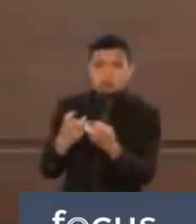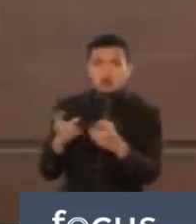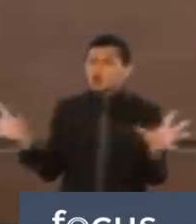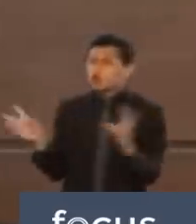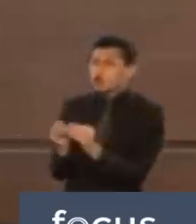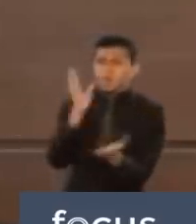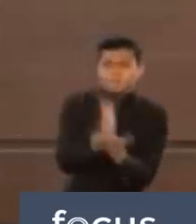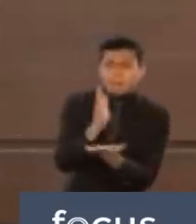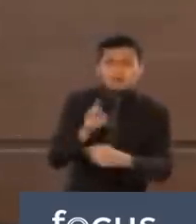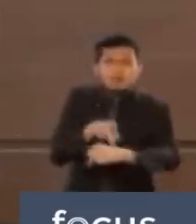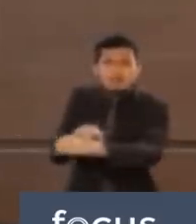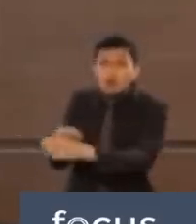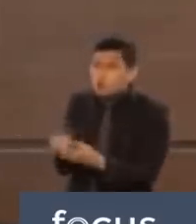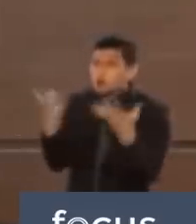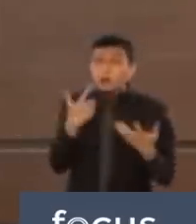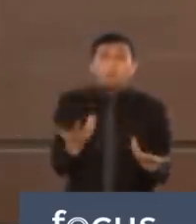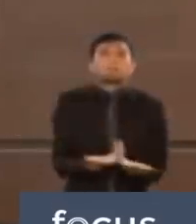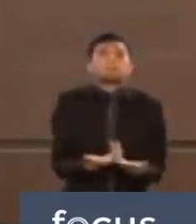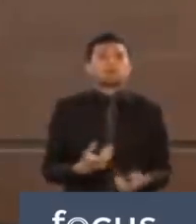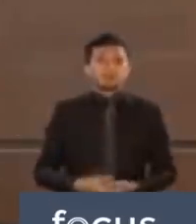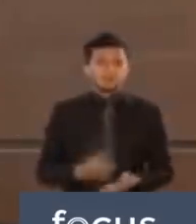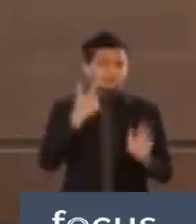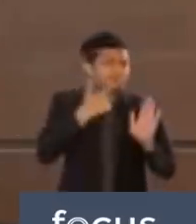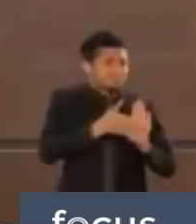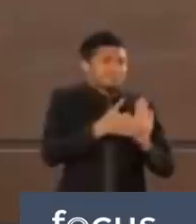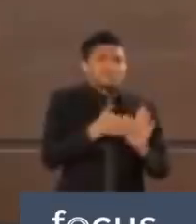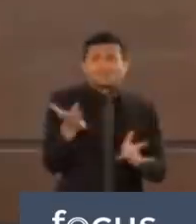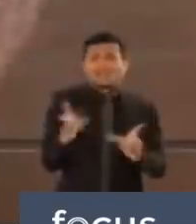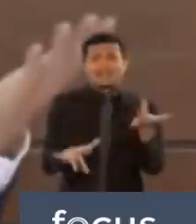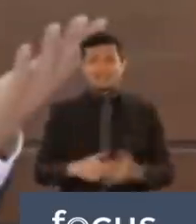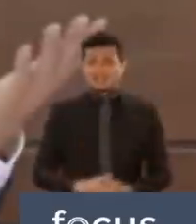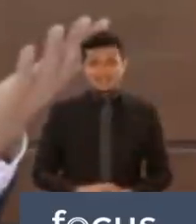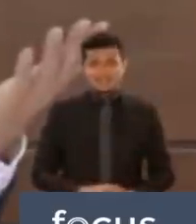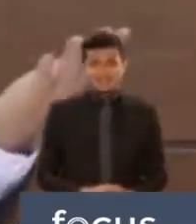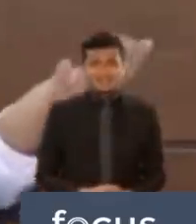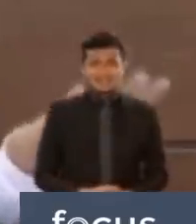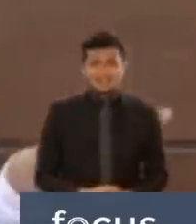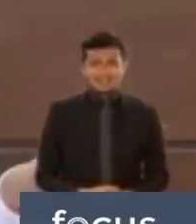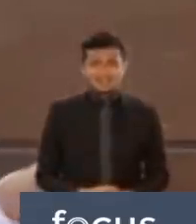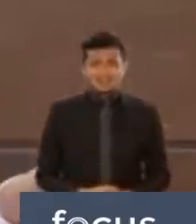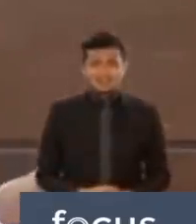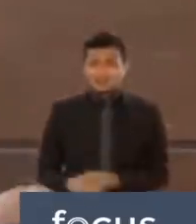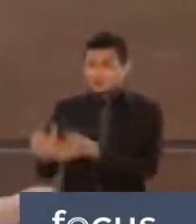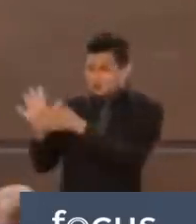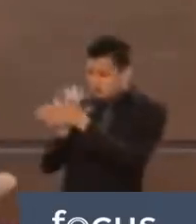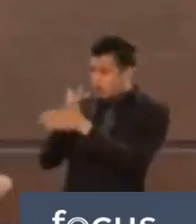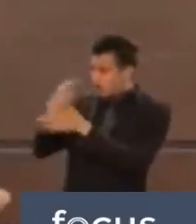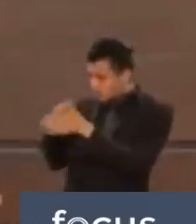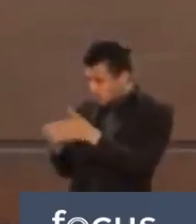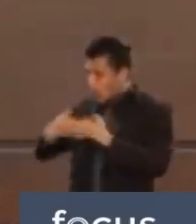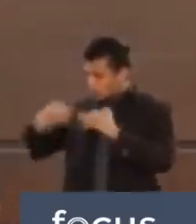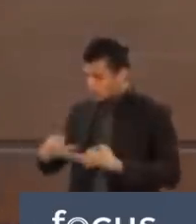que hay. No tiene justificación alguna que tengamos dos verdades oficiales. La policía diga